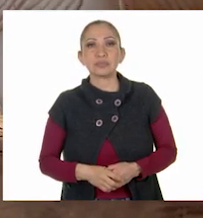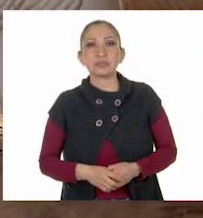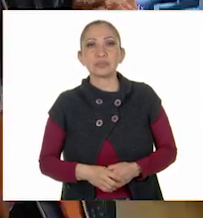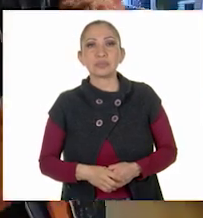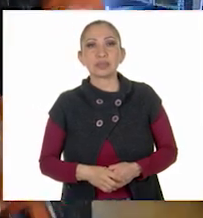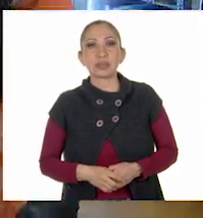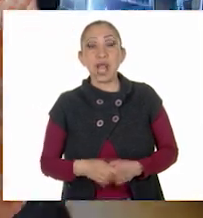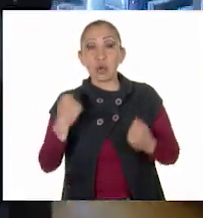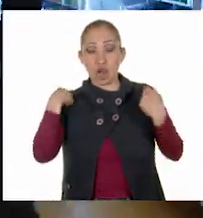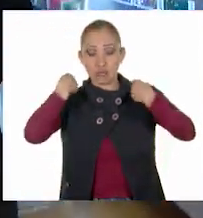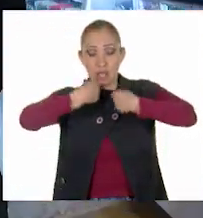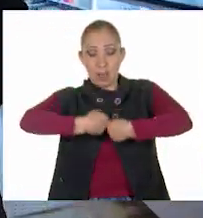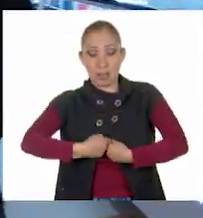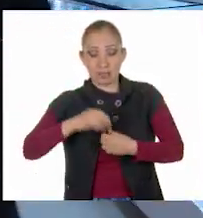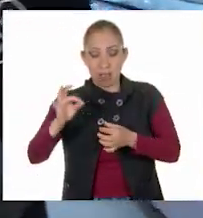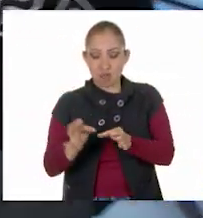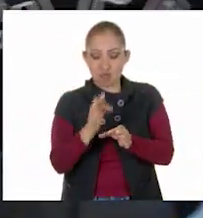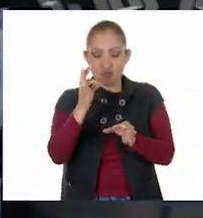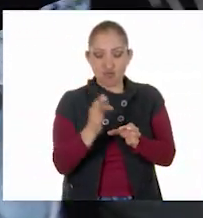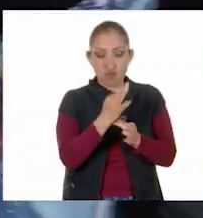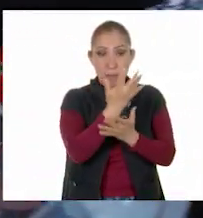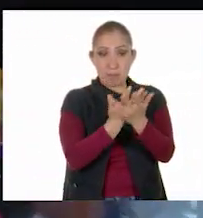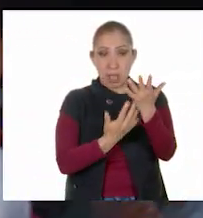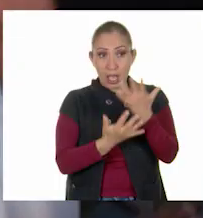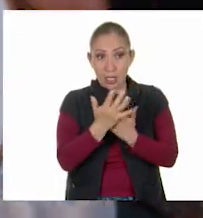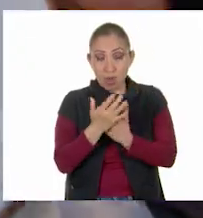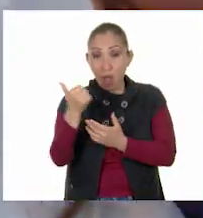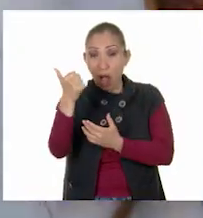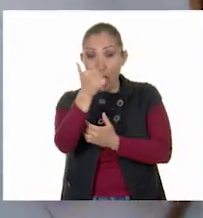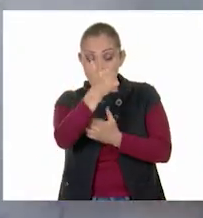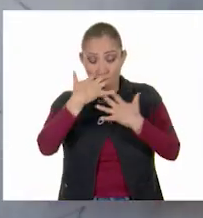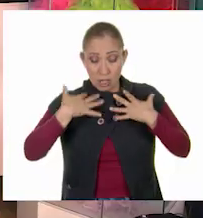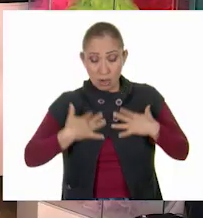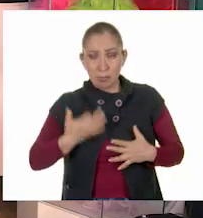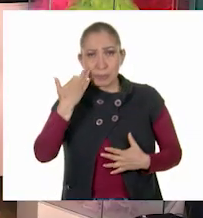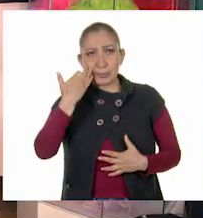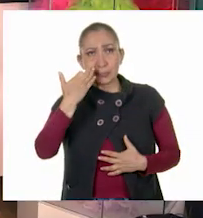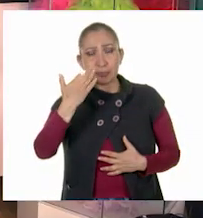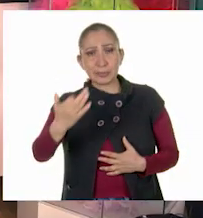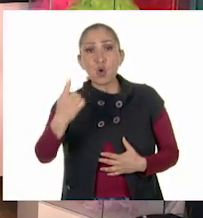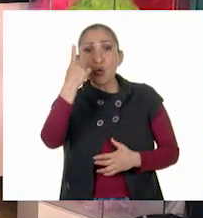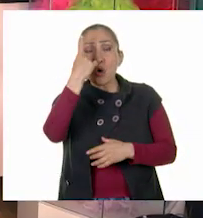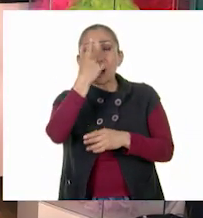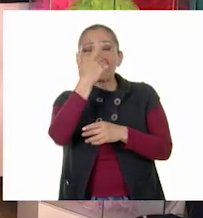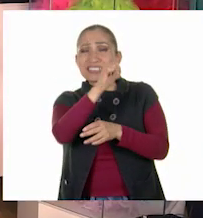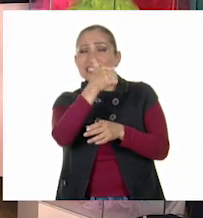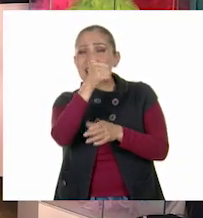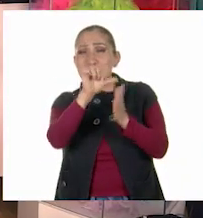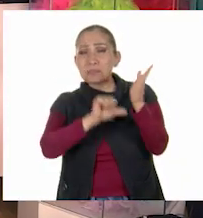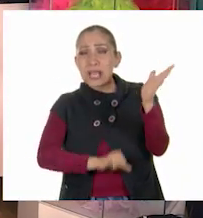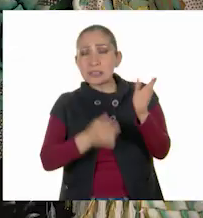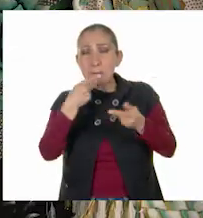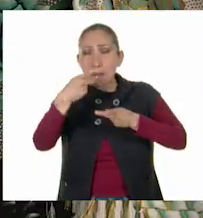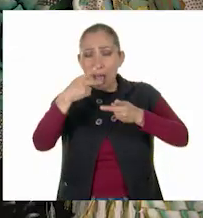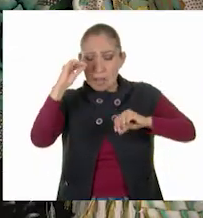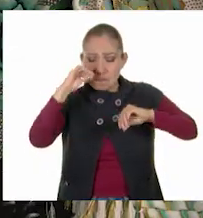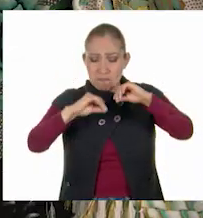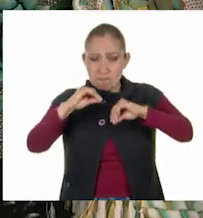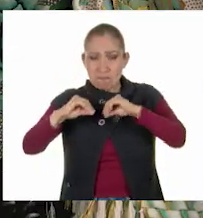capas, algunas bordadas a mano. Cada atuendo puede tardar hasta medio año en su elaboración.